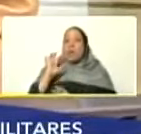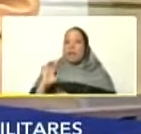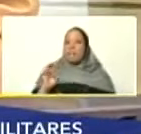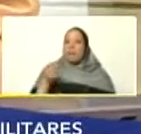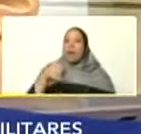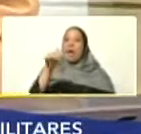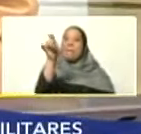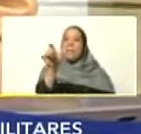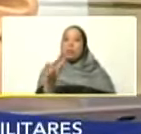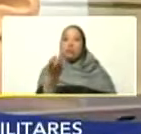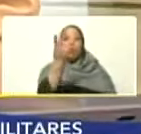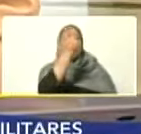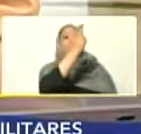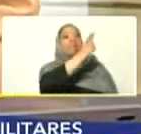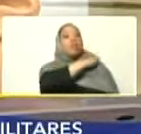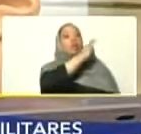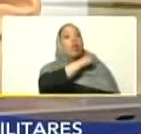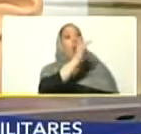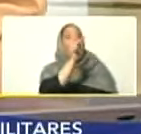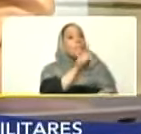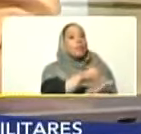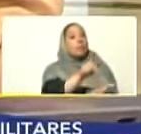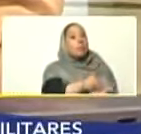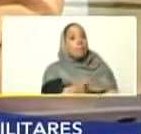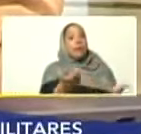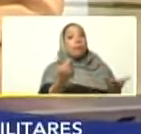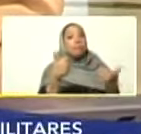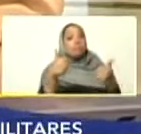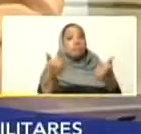ya están participando activamente?